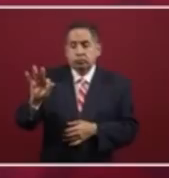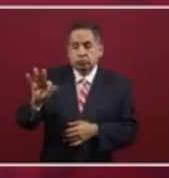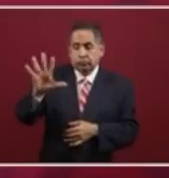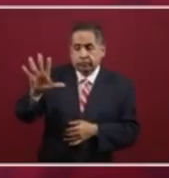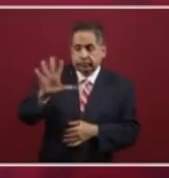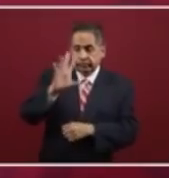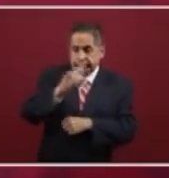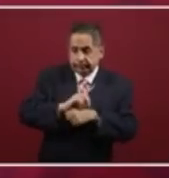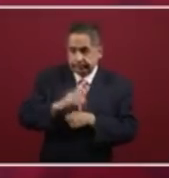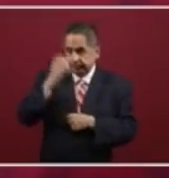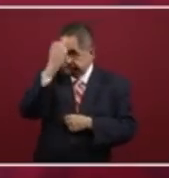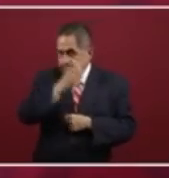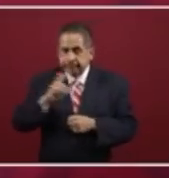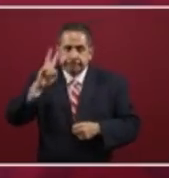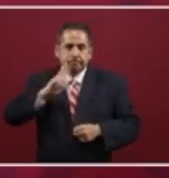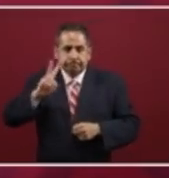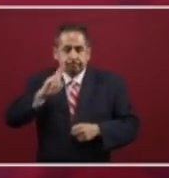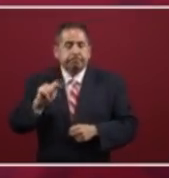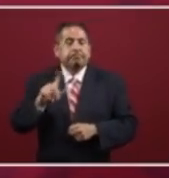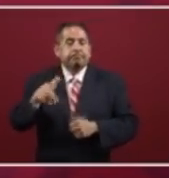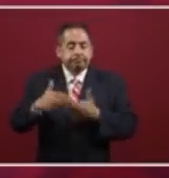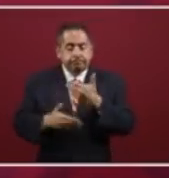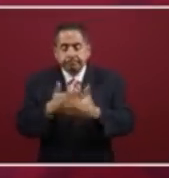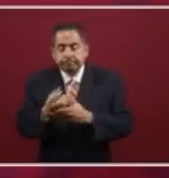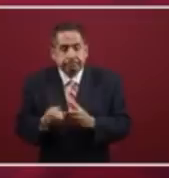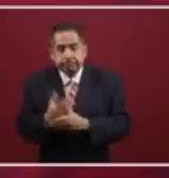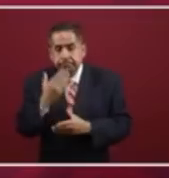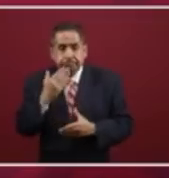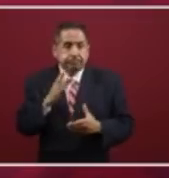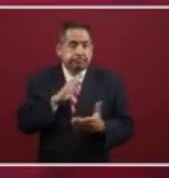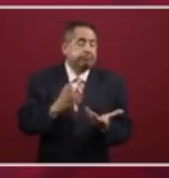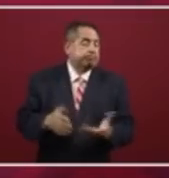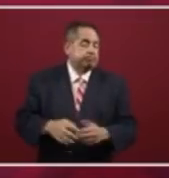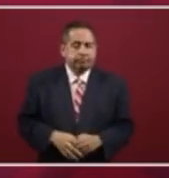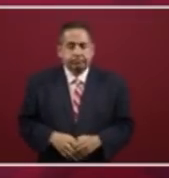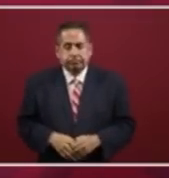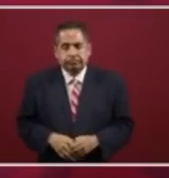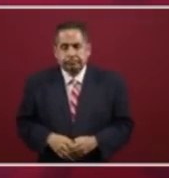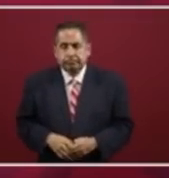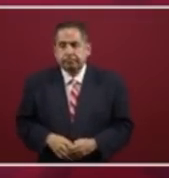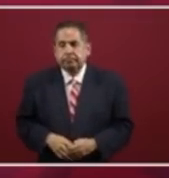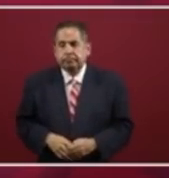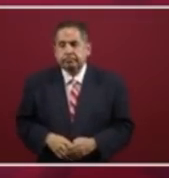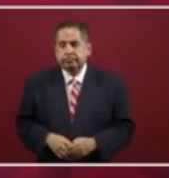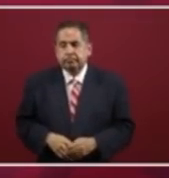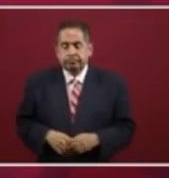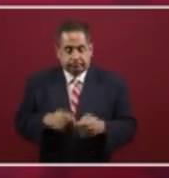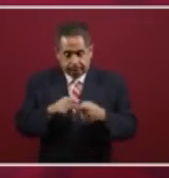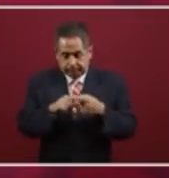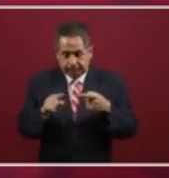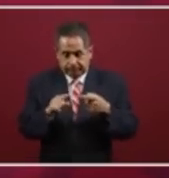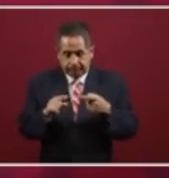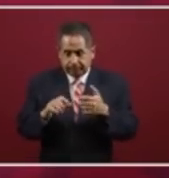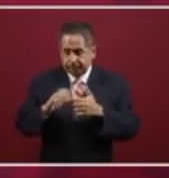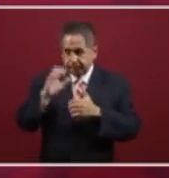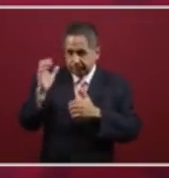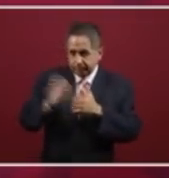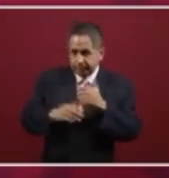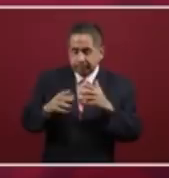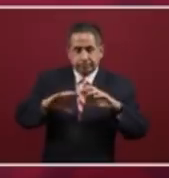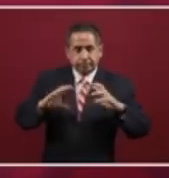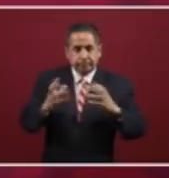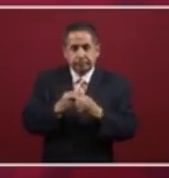del migratorio y en ese sentido explicó que méxico tiene un plazo de 45 días para reducir el flujo migratorio